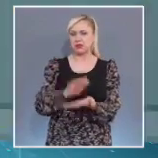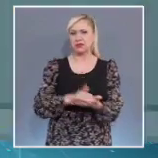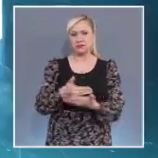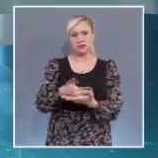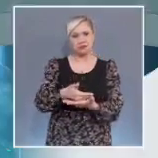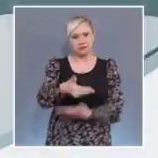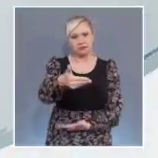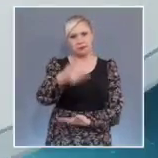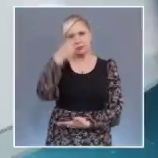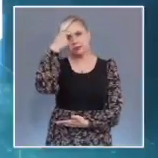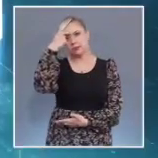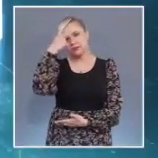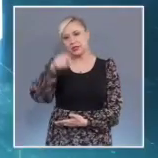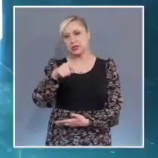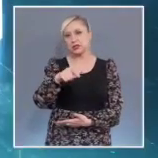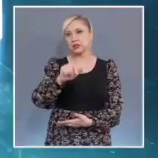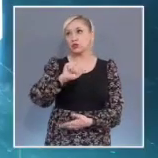restauración.